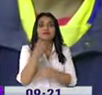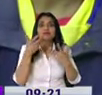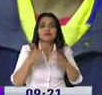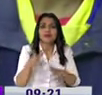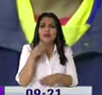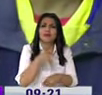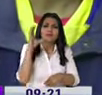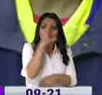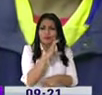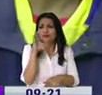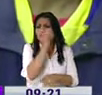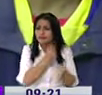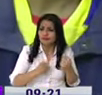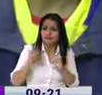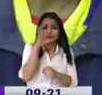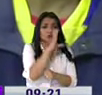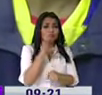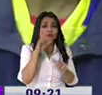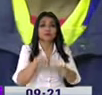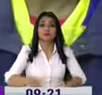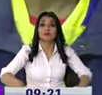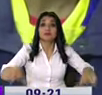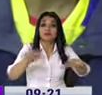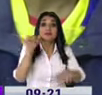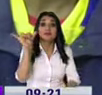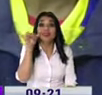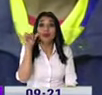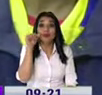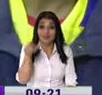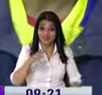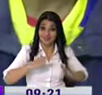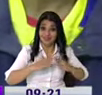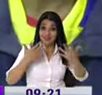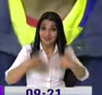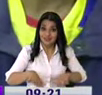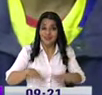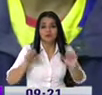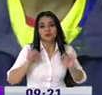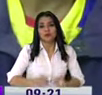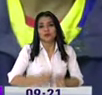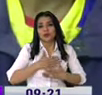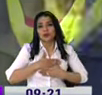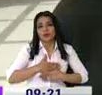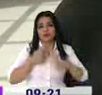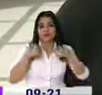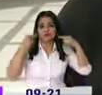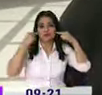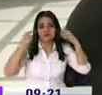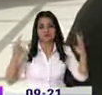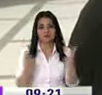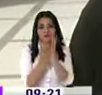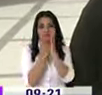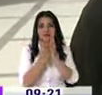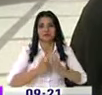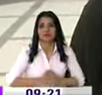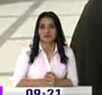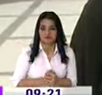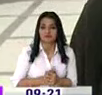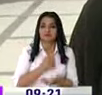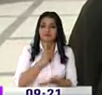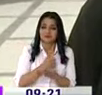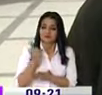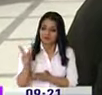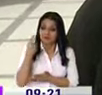quienes lo buscaban desesperadamente por el sector de Sangolquí por donde viven, volvieran a sonreír. De Segundo,